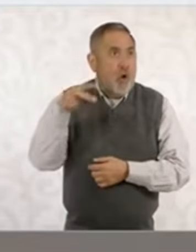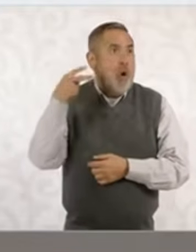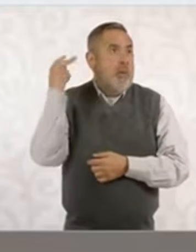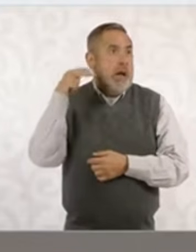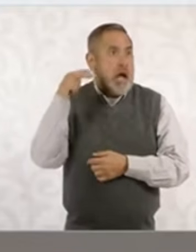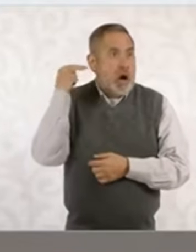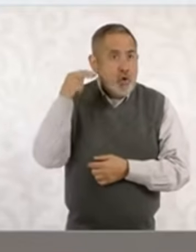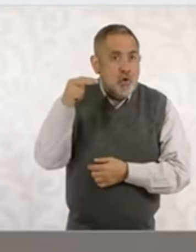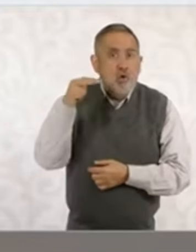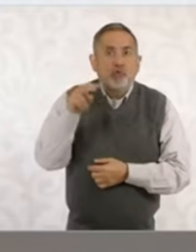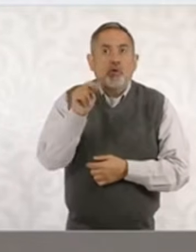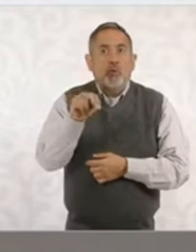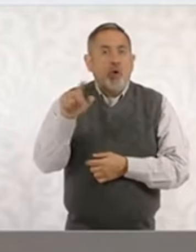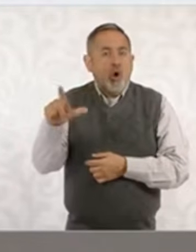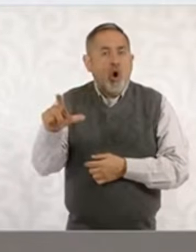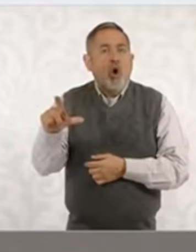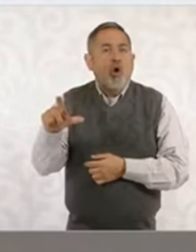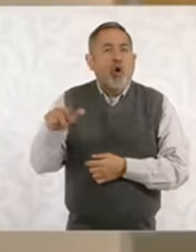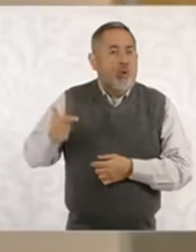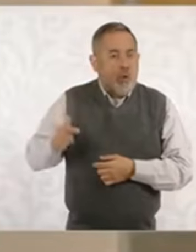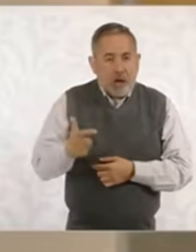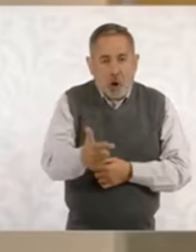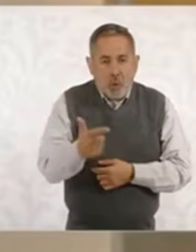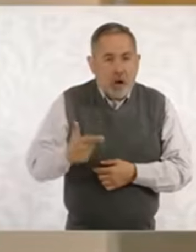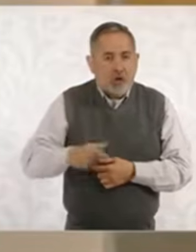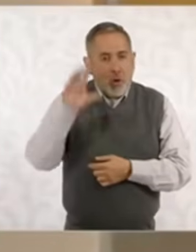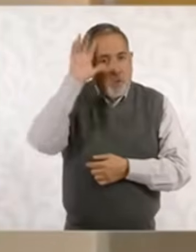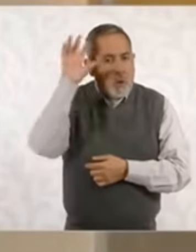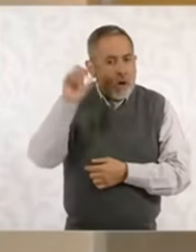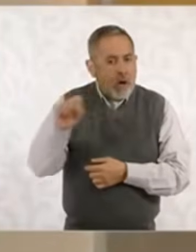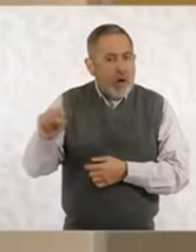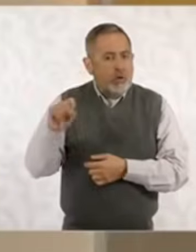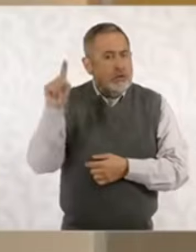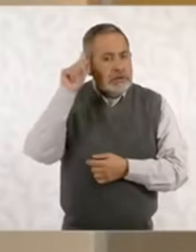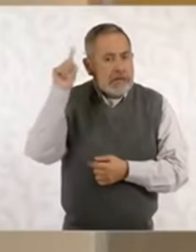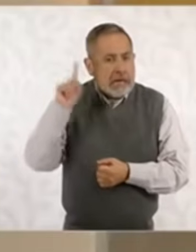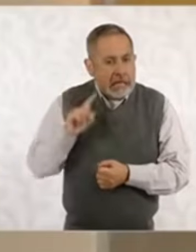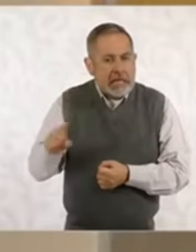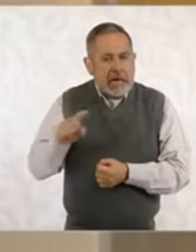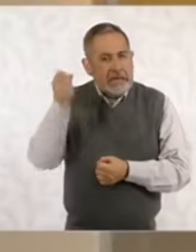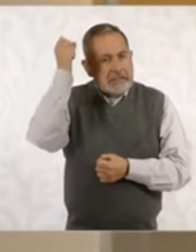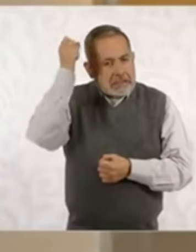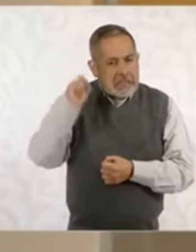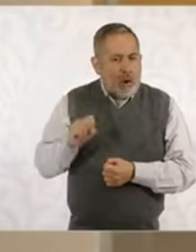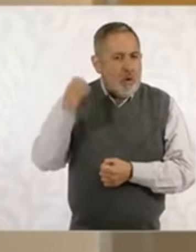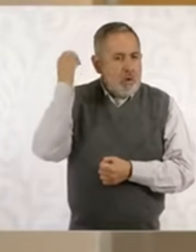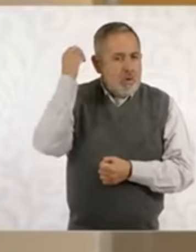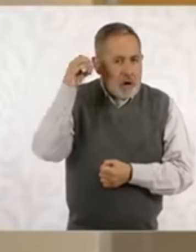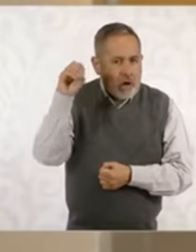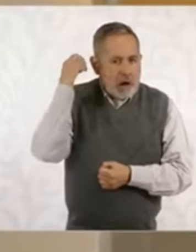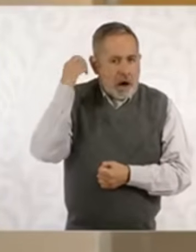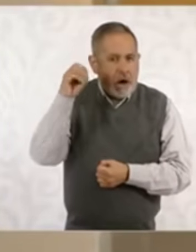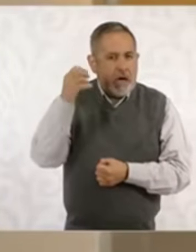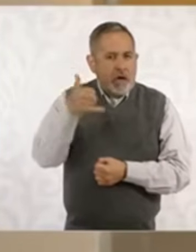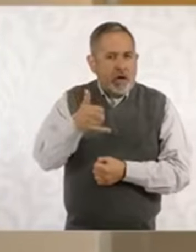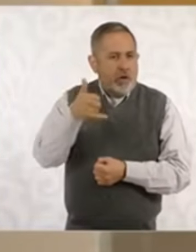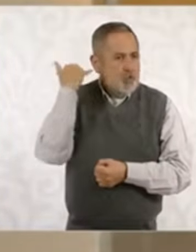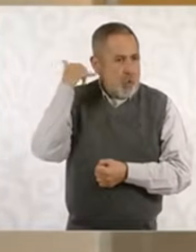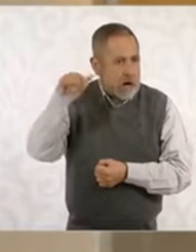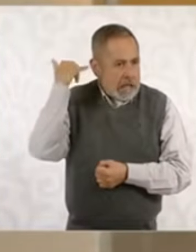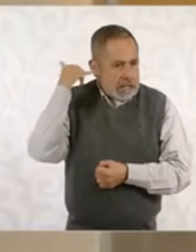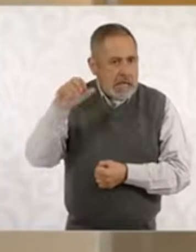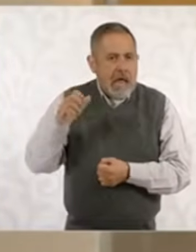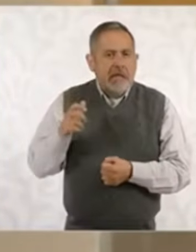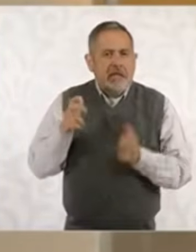Veracruz, Nuevo León, Guanajuato, Morelos, Zacatecas, Sinaloa, Oaxaca, Yucatán,